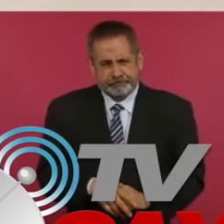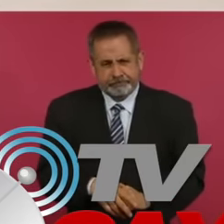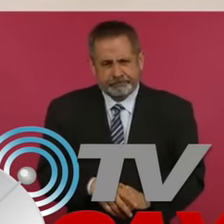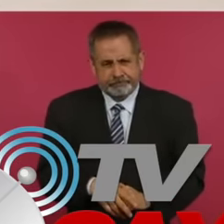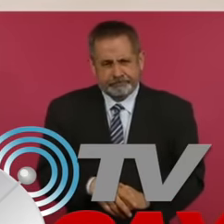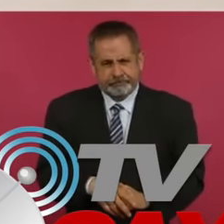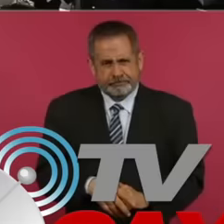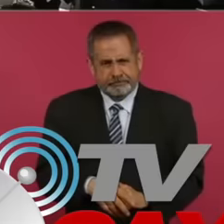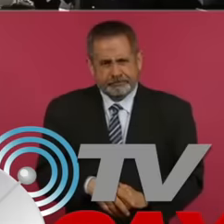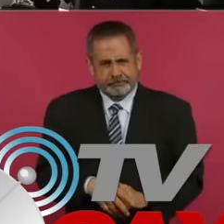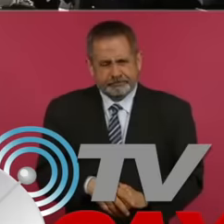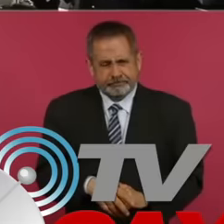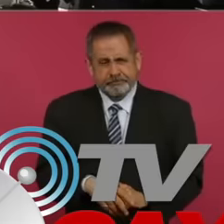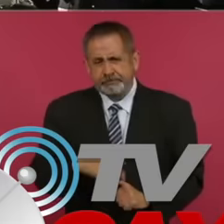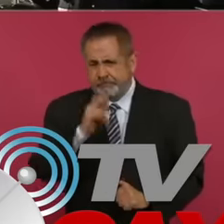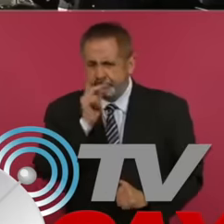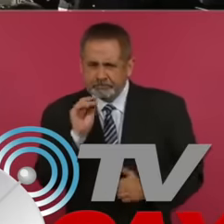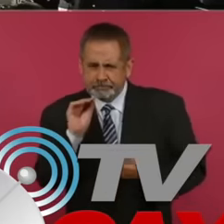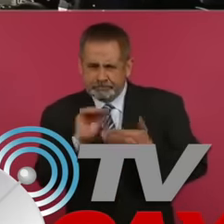según la cual,